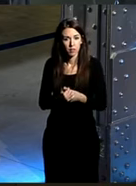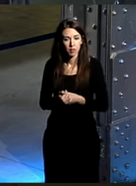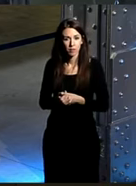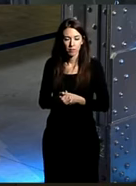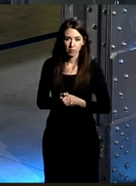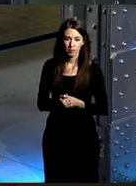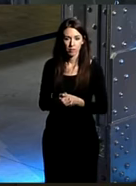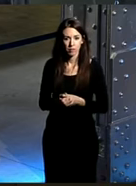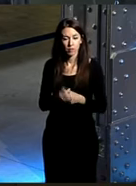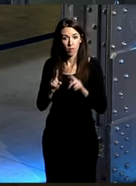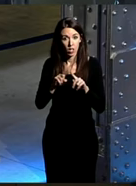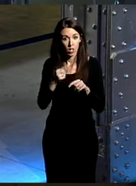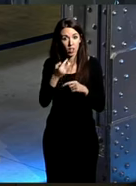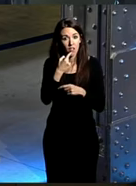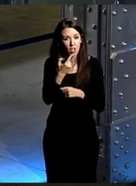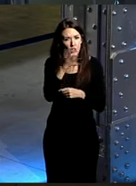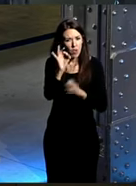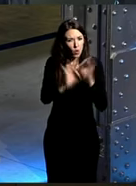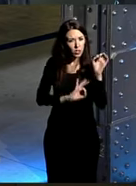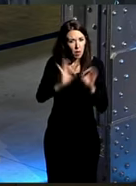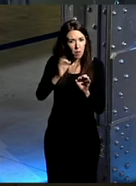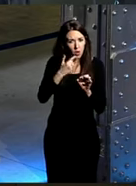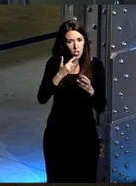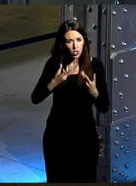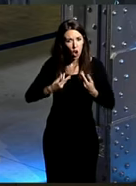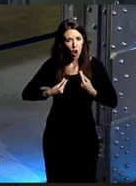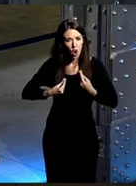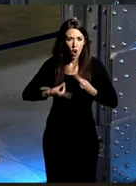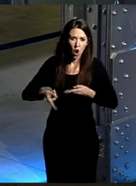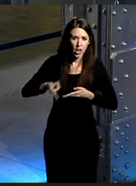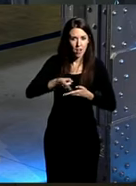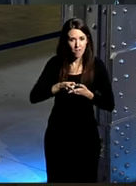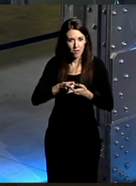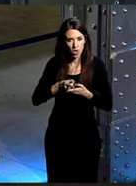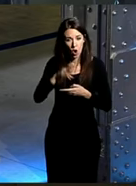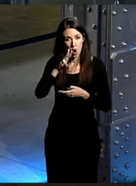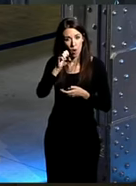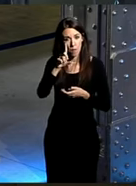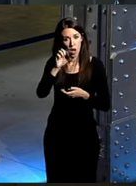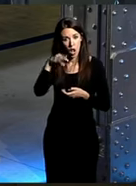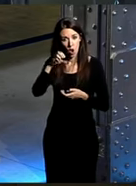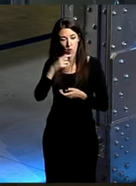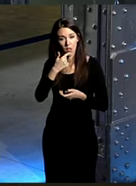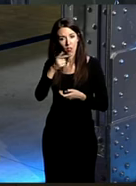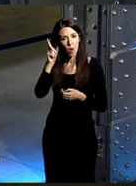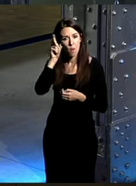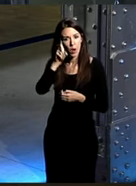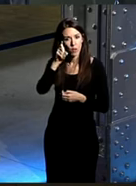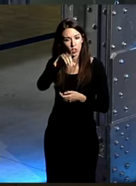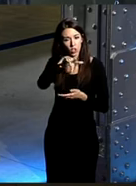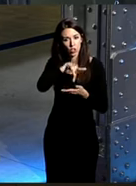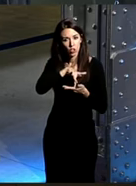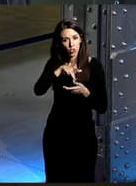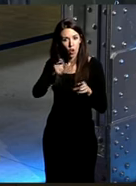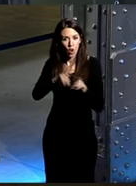que tus alumnos del 50% revivió. Paloma dice que los profesores, cuando